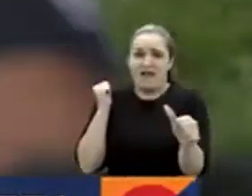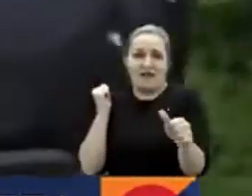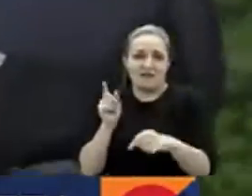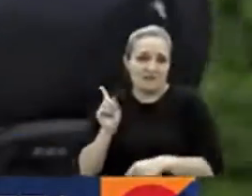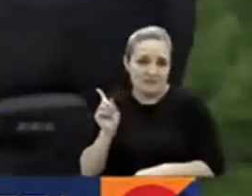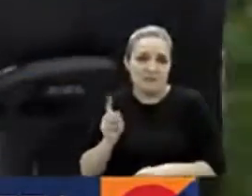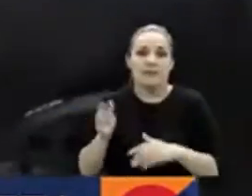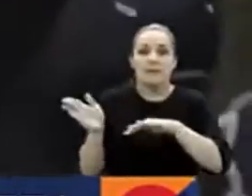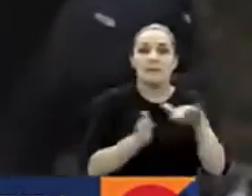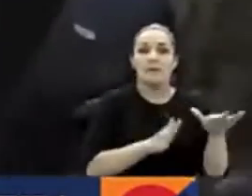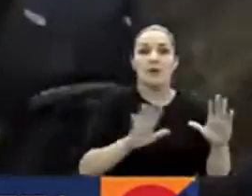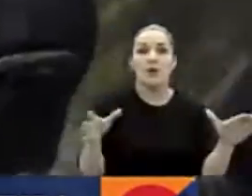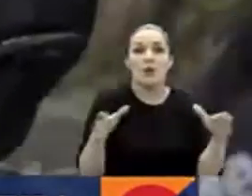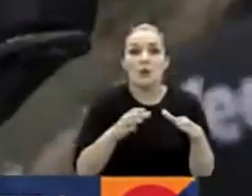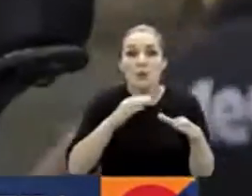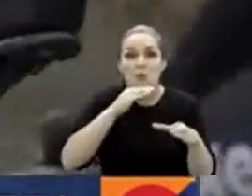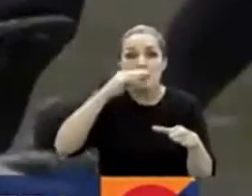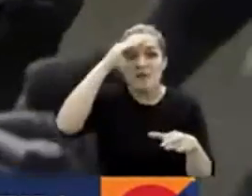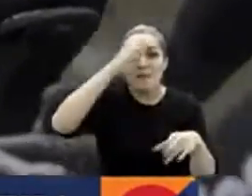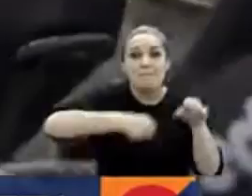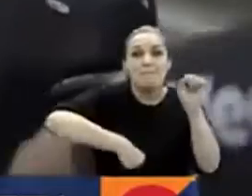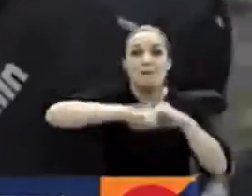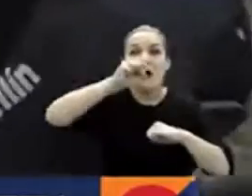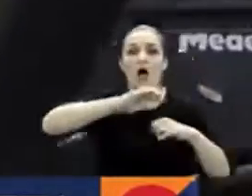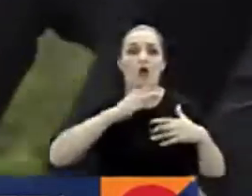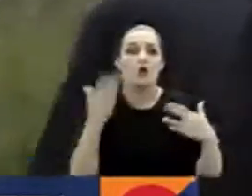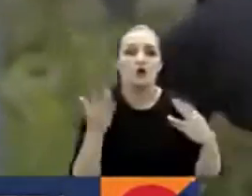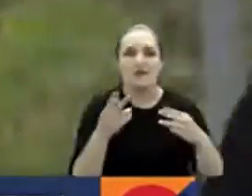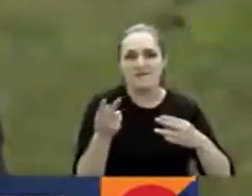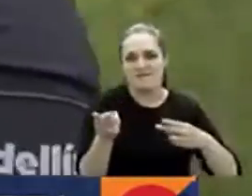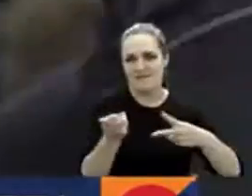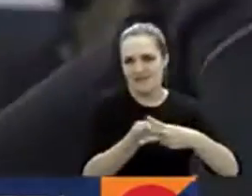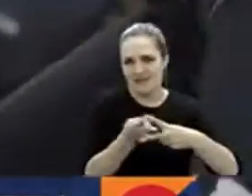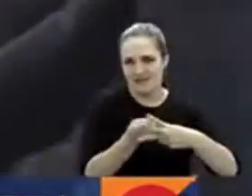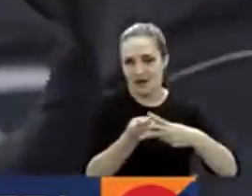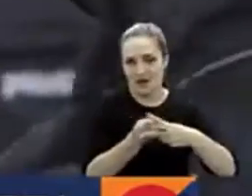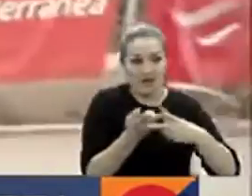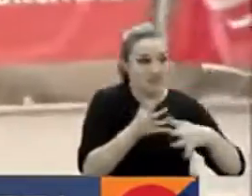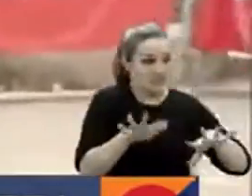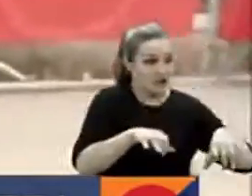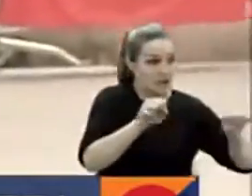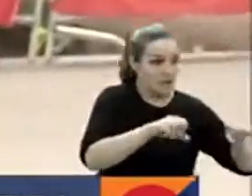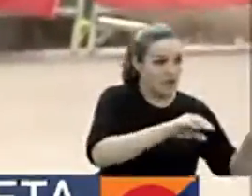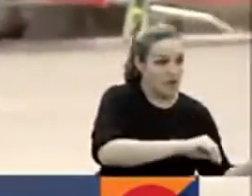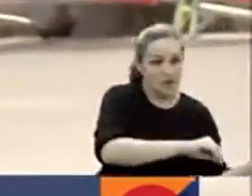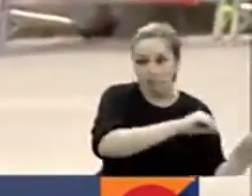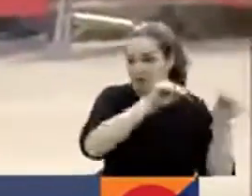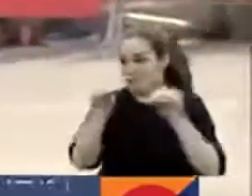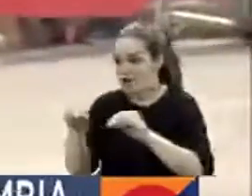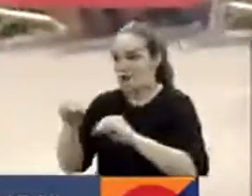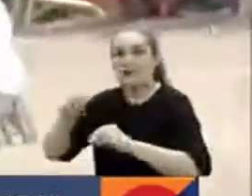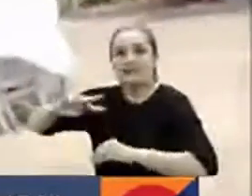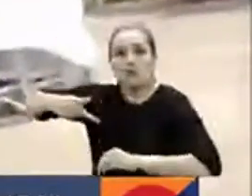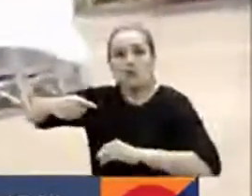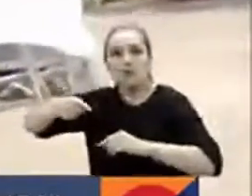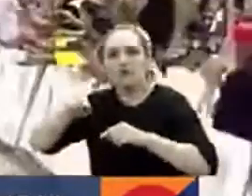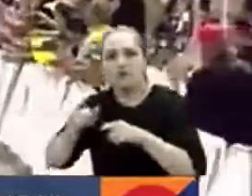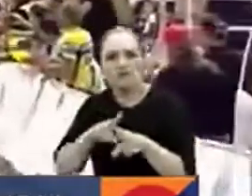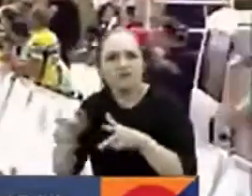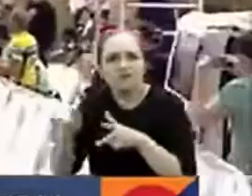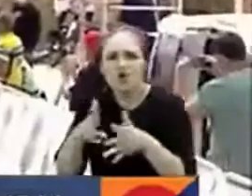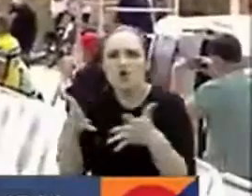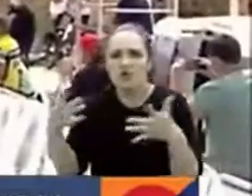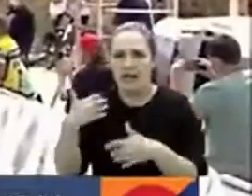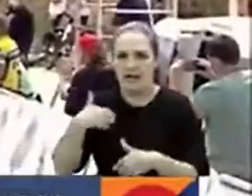Team Medellín, tras su victoria en Villeta, irán al Tour de San Luis, en Argentina. Mientras tanto, Winner Anacona volvió